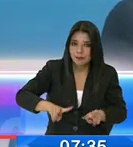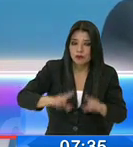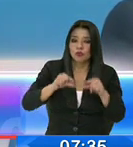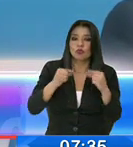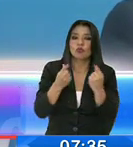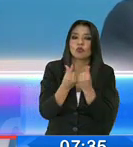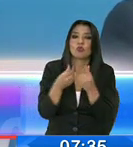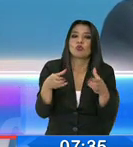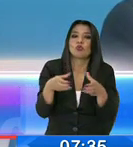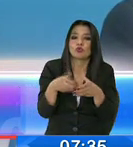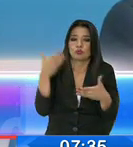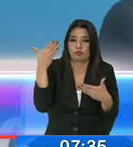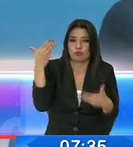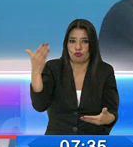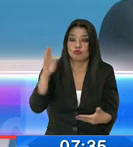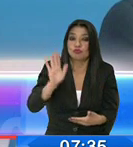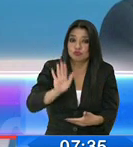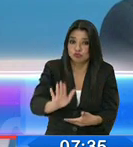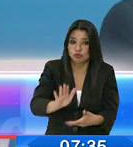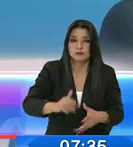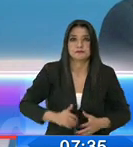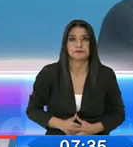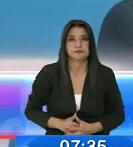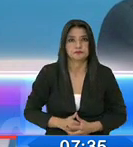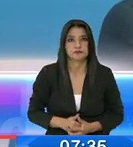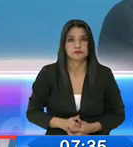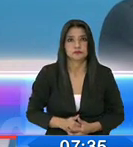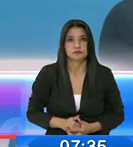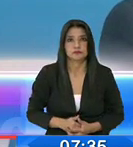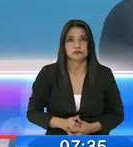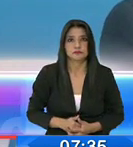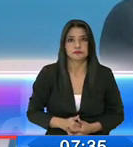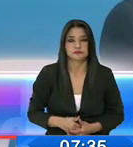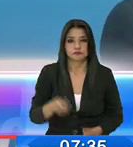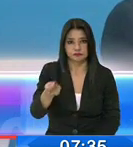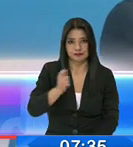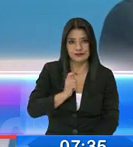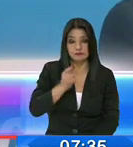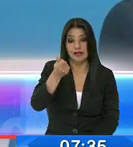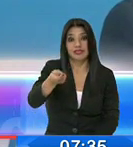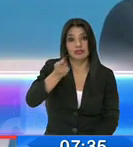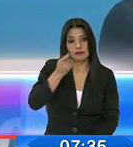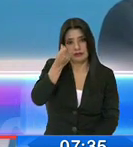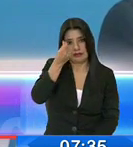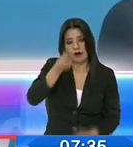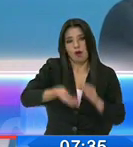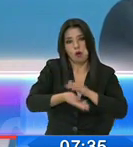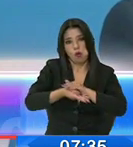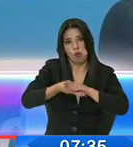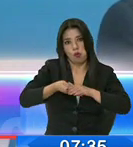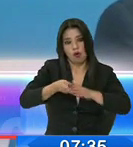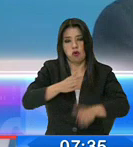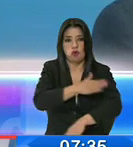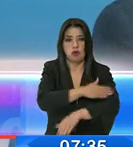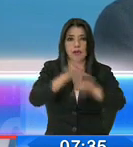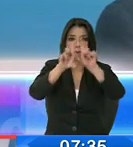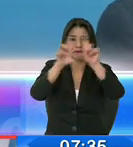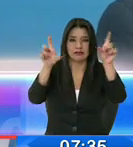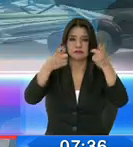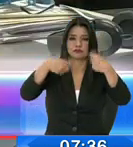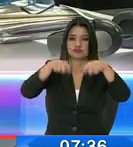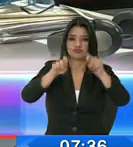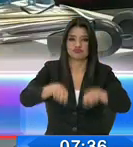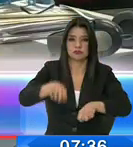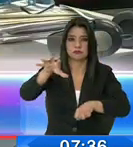al que pertenecían obteniendo sobornos de contratistas del estado que